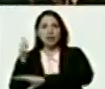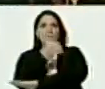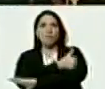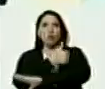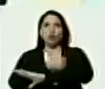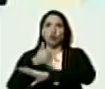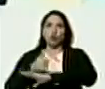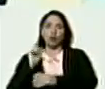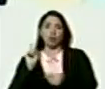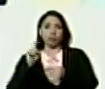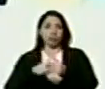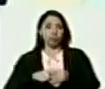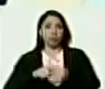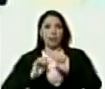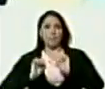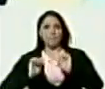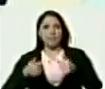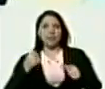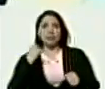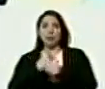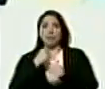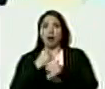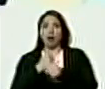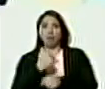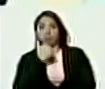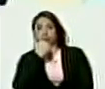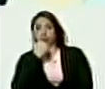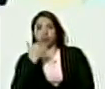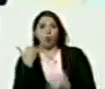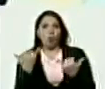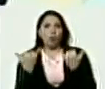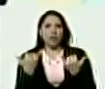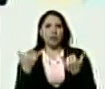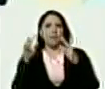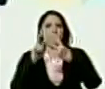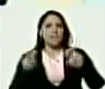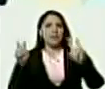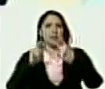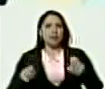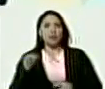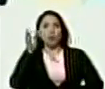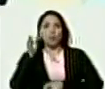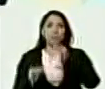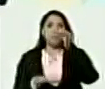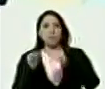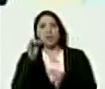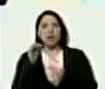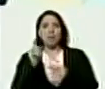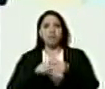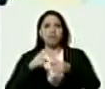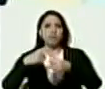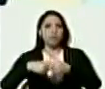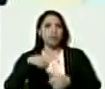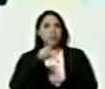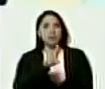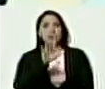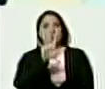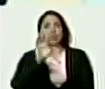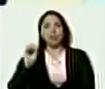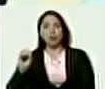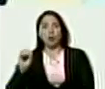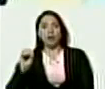que comienzan a trabajar ahorita en la investigación penal, la incorporación de 150